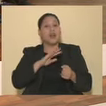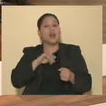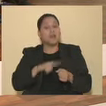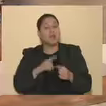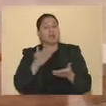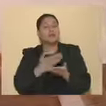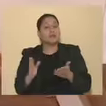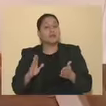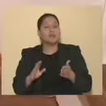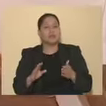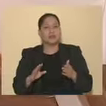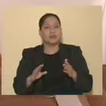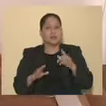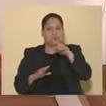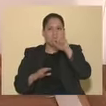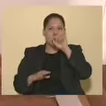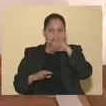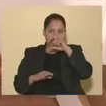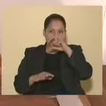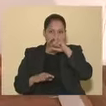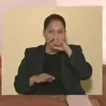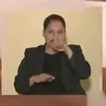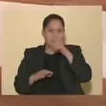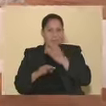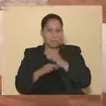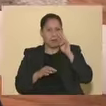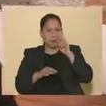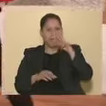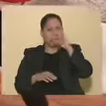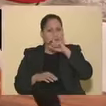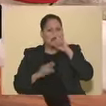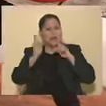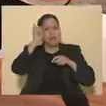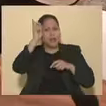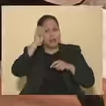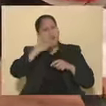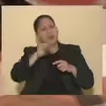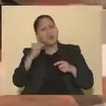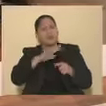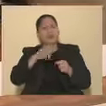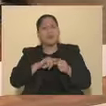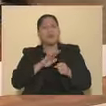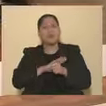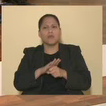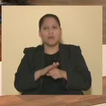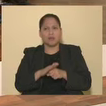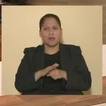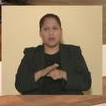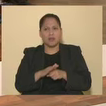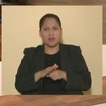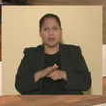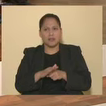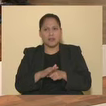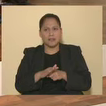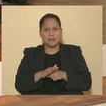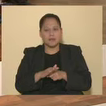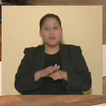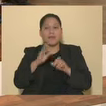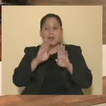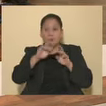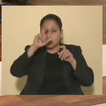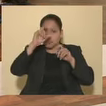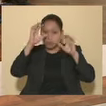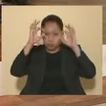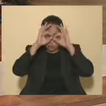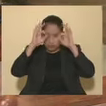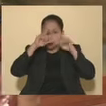aparte del águila ahorita que la estamos viendo, los caballos, ¿qué otro tipo de animales vamos a poder conocer ahí? Ok, lechuzas,